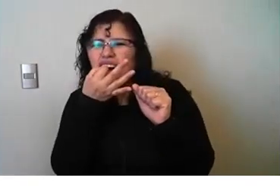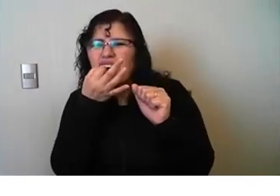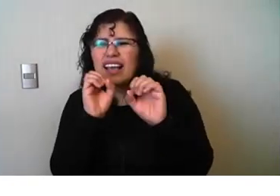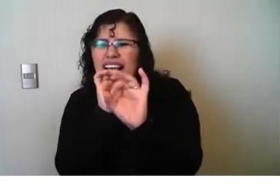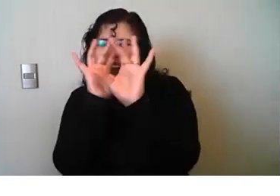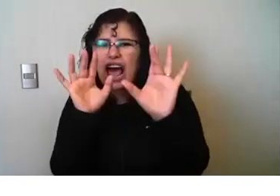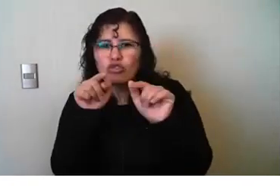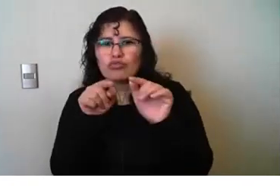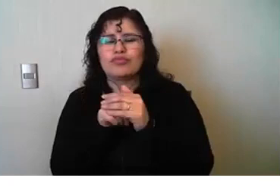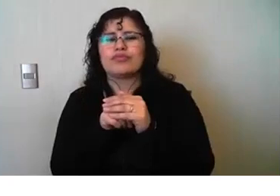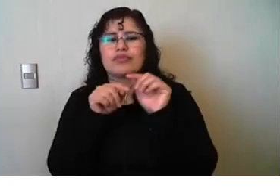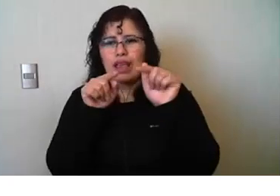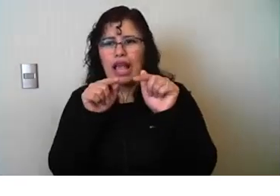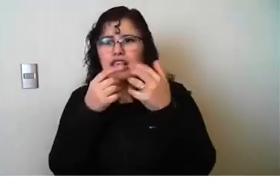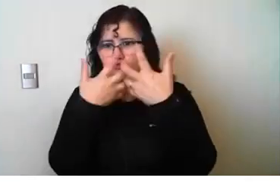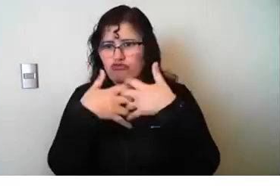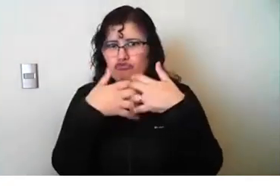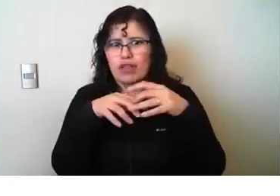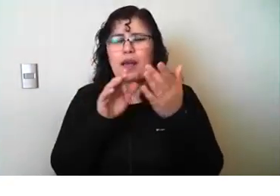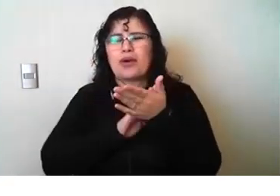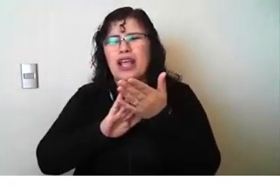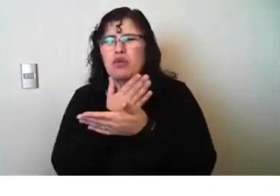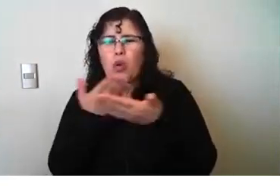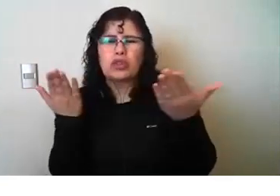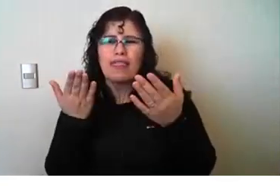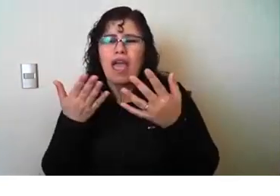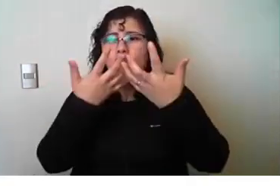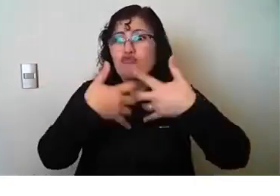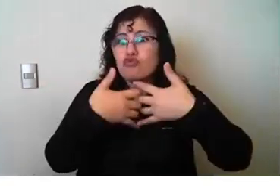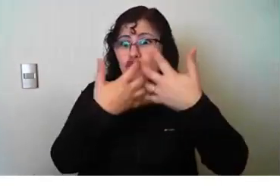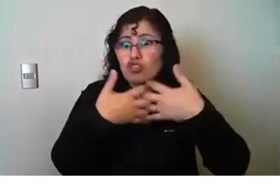de la arteria cerebral. Si esto ustedes lo asocian a las funciones cerebrales,